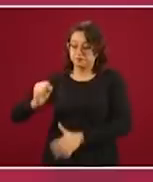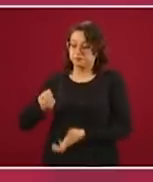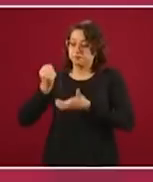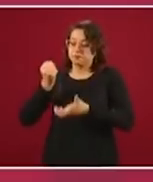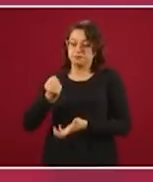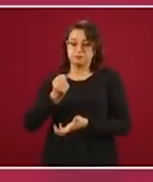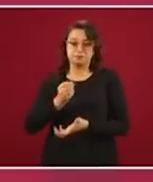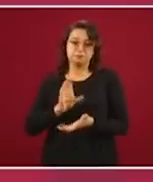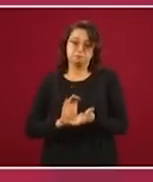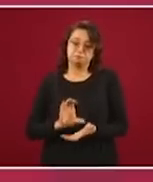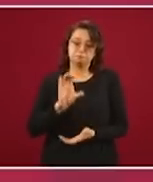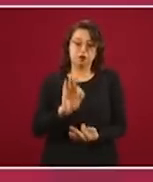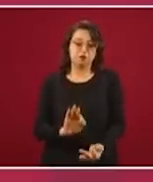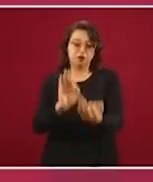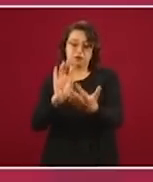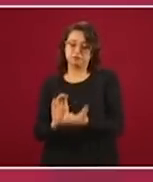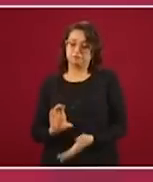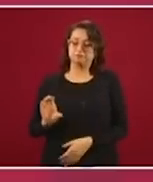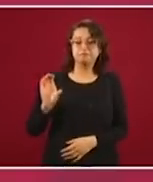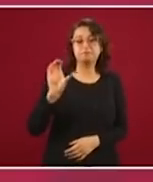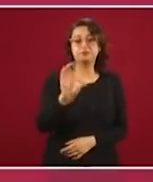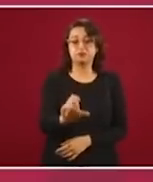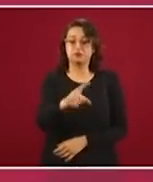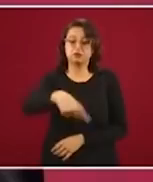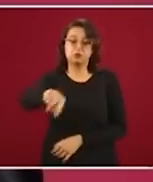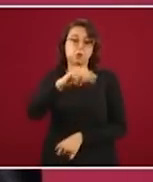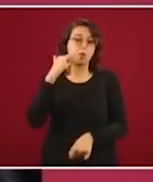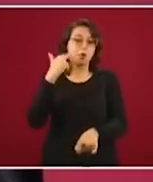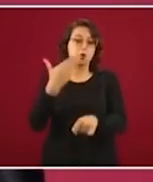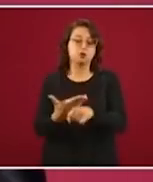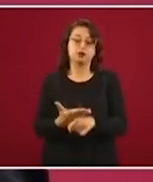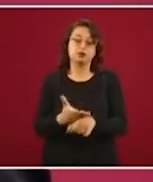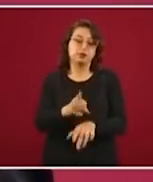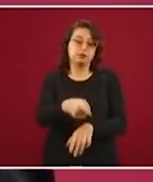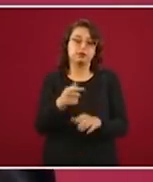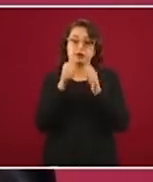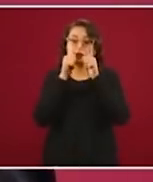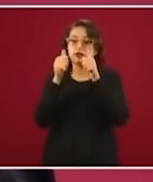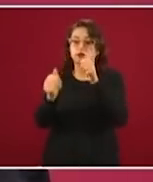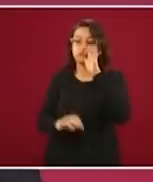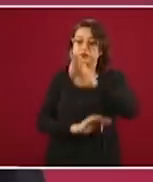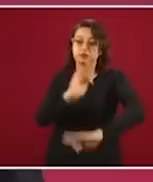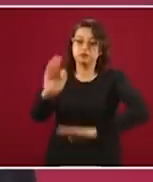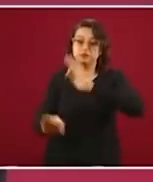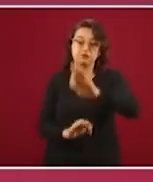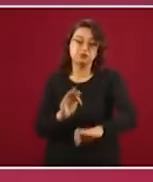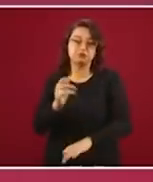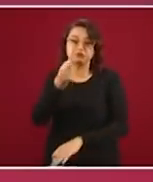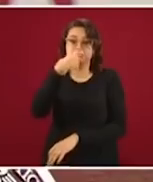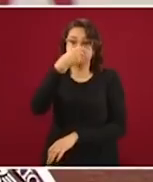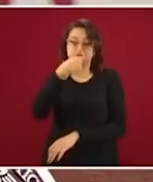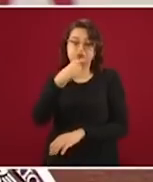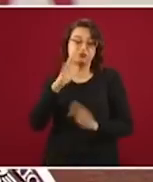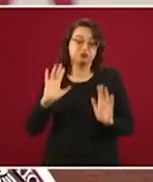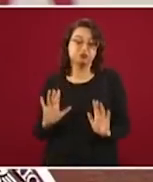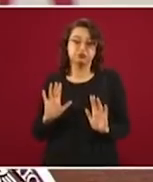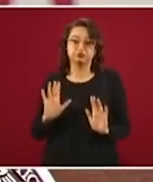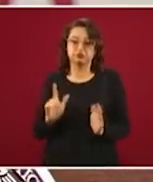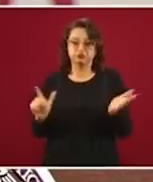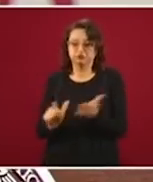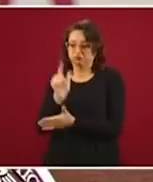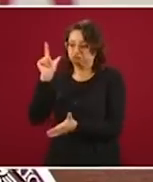de la atención médica y los medicamentos, pero van a recibir lo que por